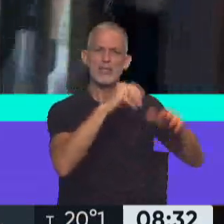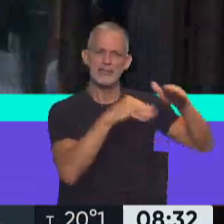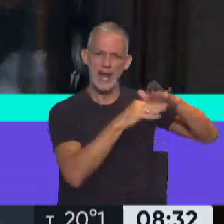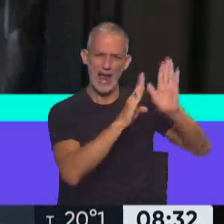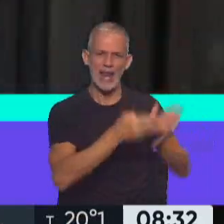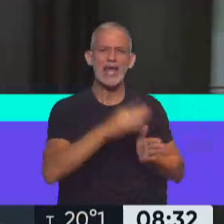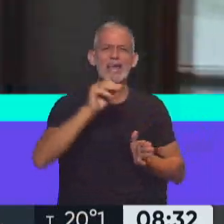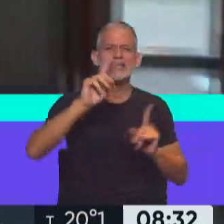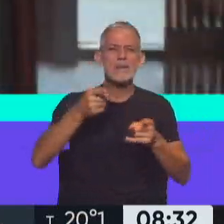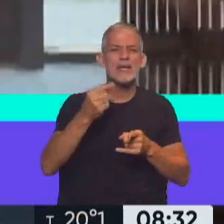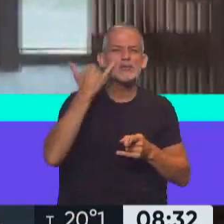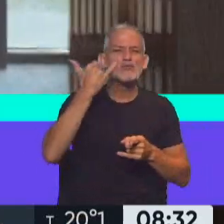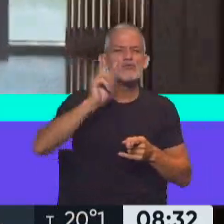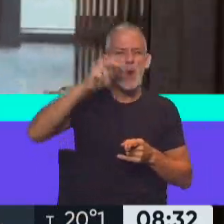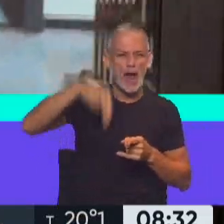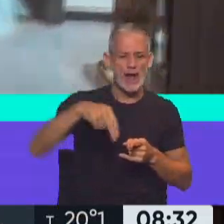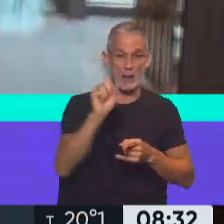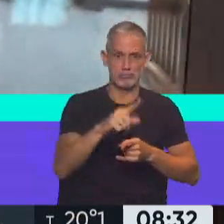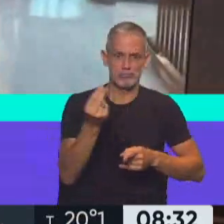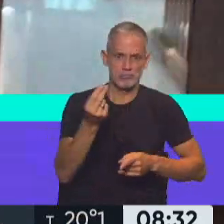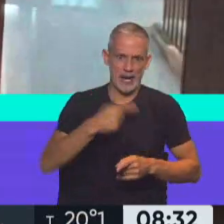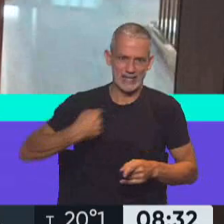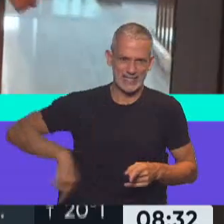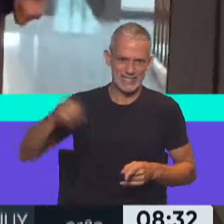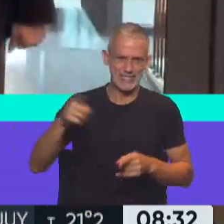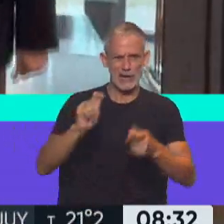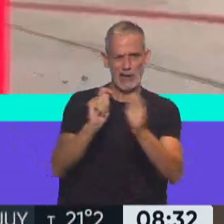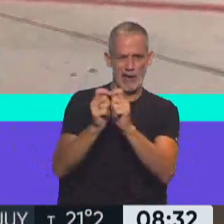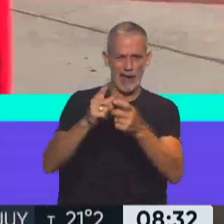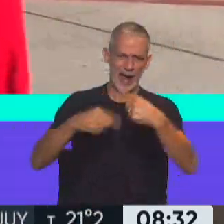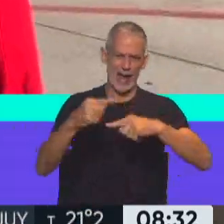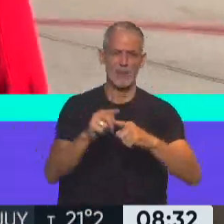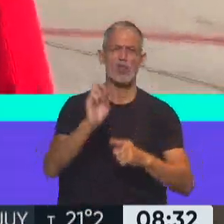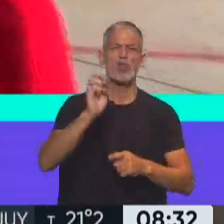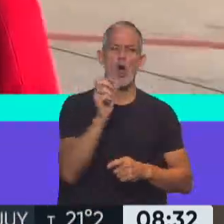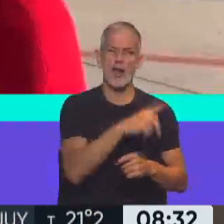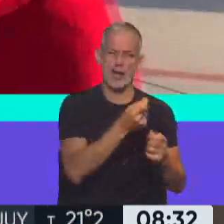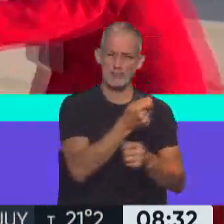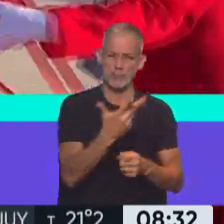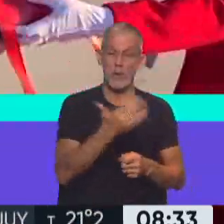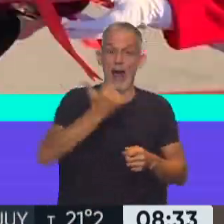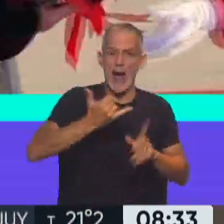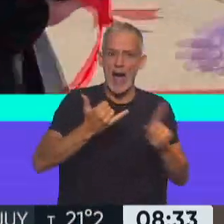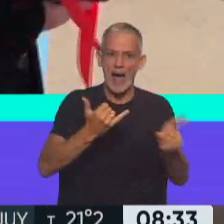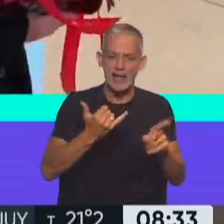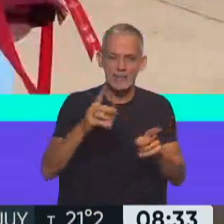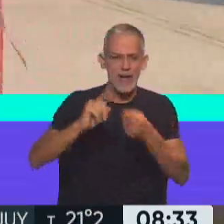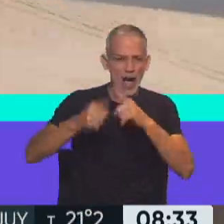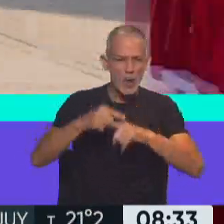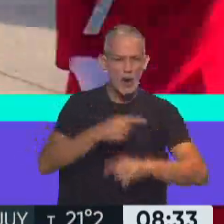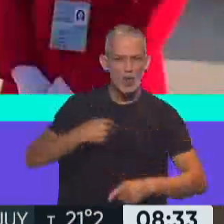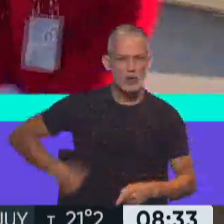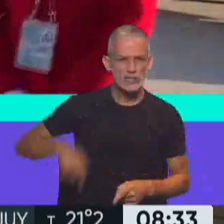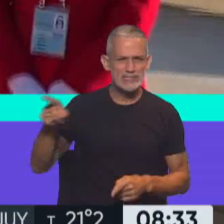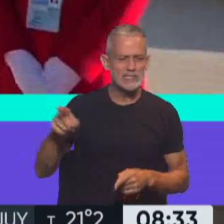suanes que hay y están contabilizados en dólares por seguir se contabilizan las reservas pero en base a lo que se acordó con china en su